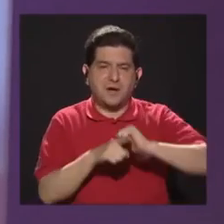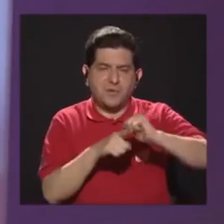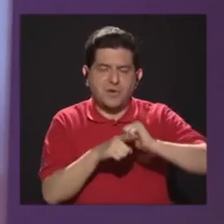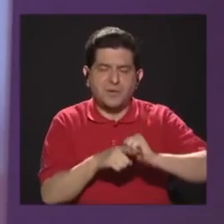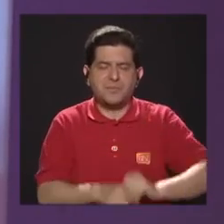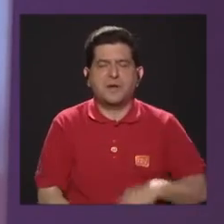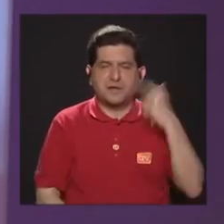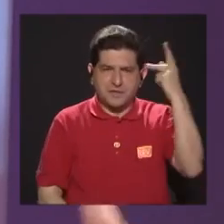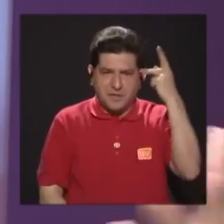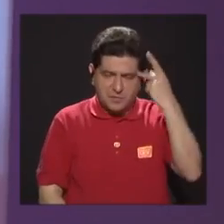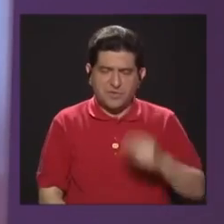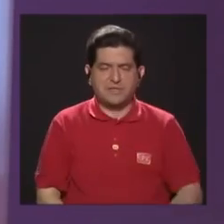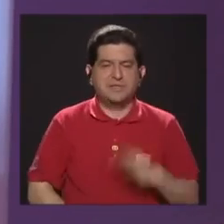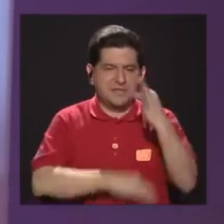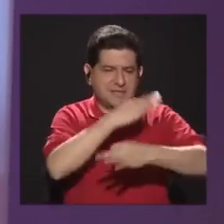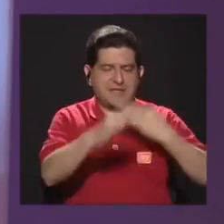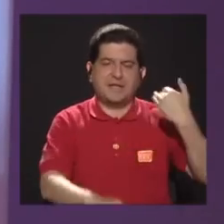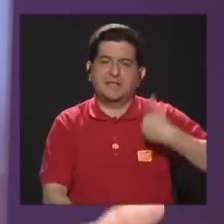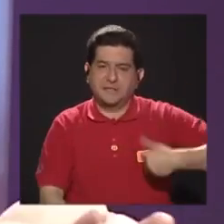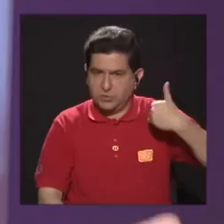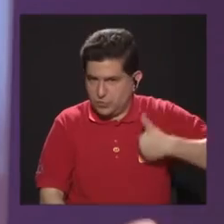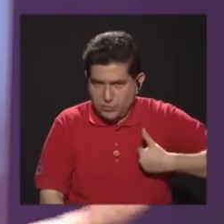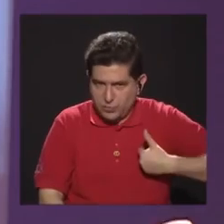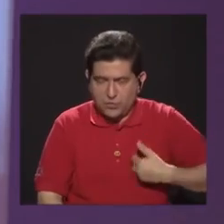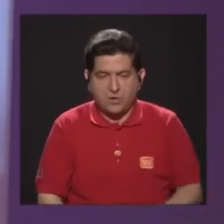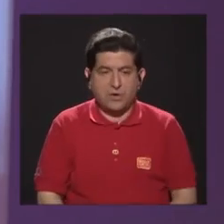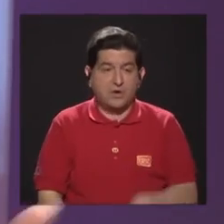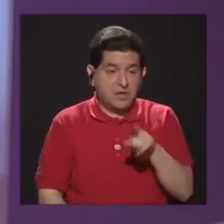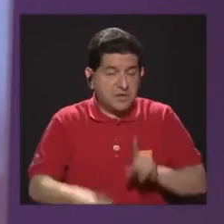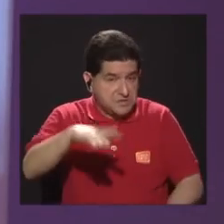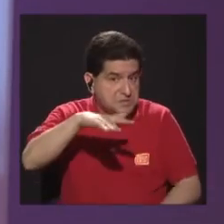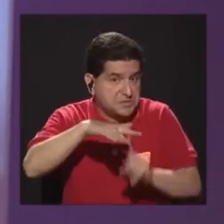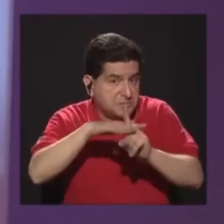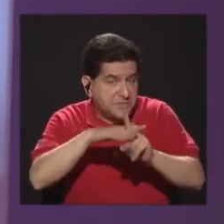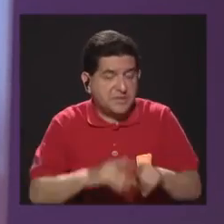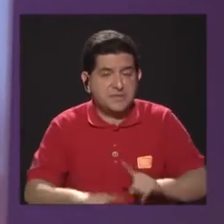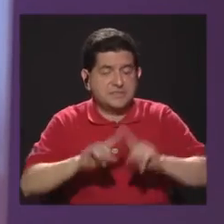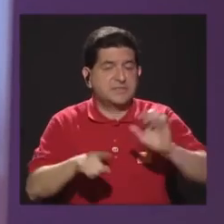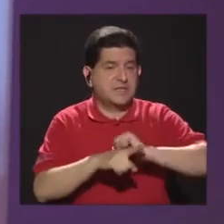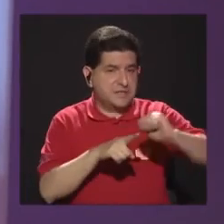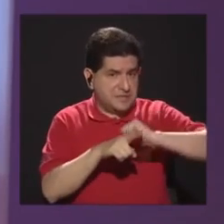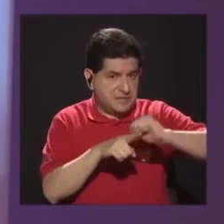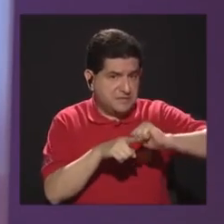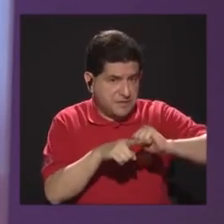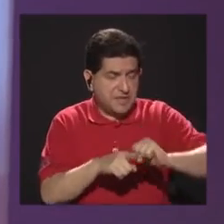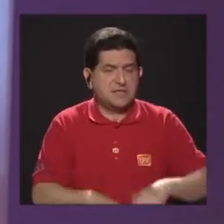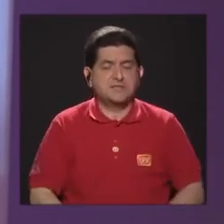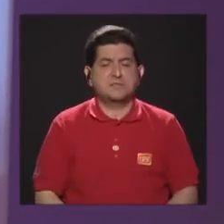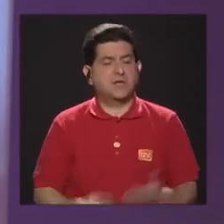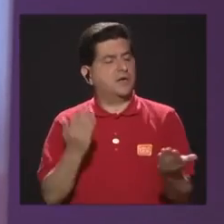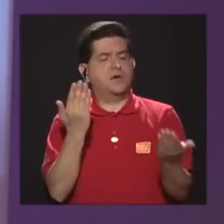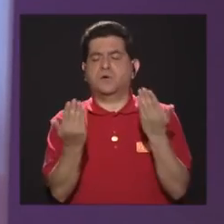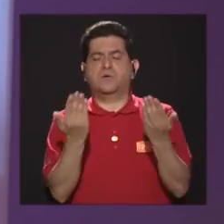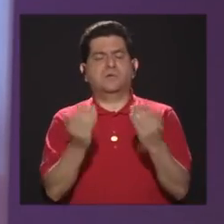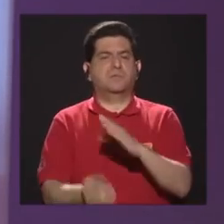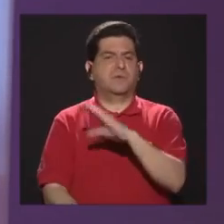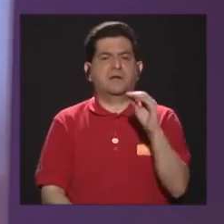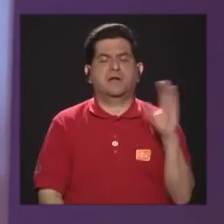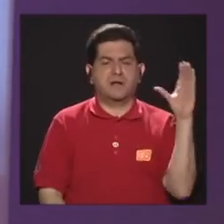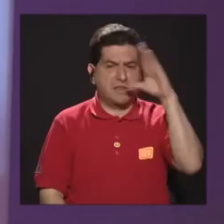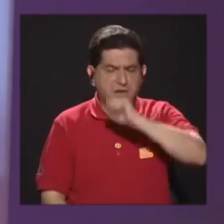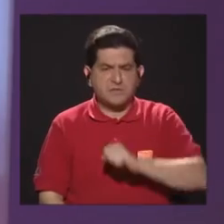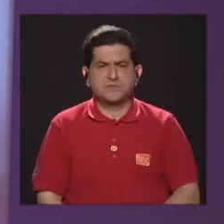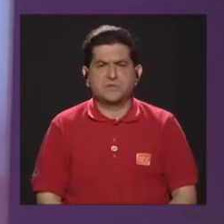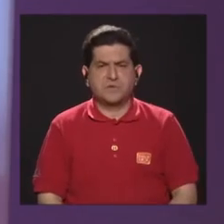de hombres, ¿verdad? Y entonces si esto se visibiliza, ¿verdad?, esas prácticas distintas, para poderlas comparar y ver cuáles son